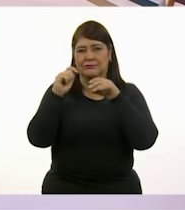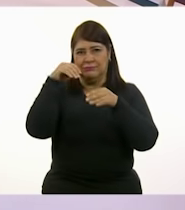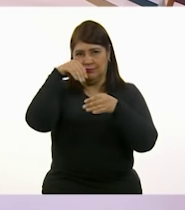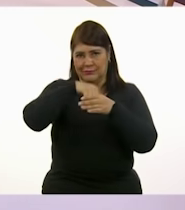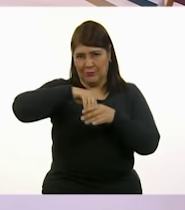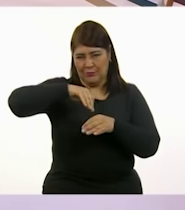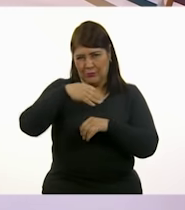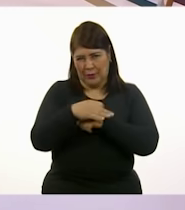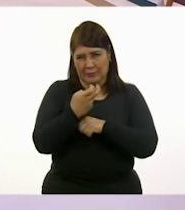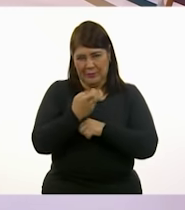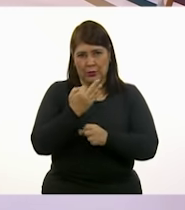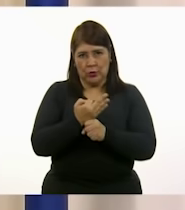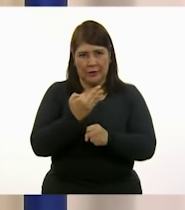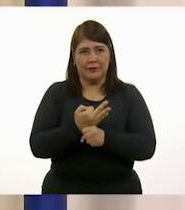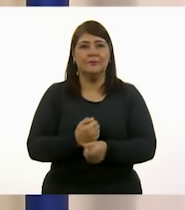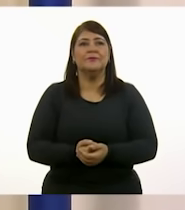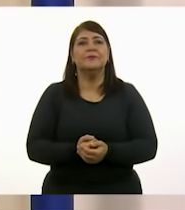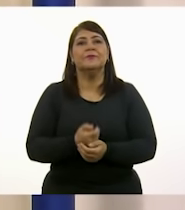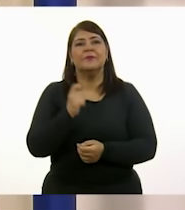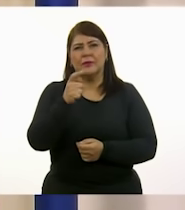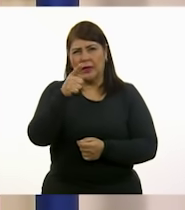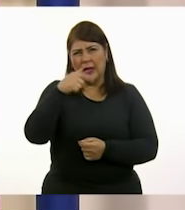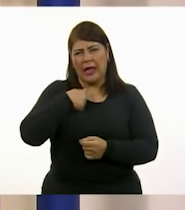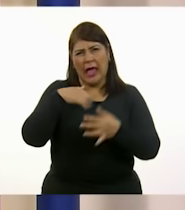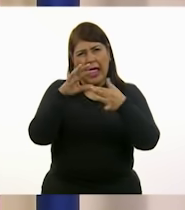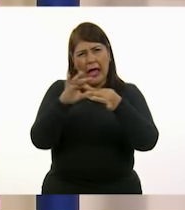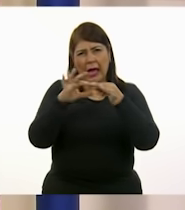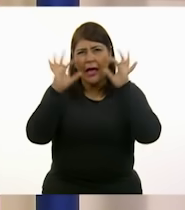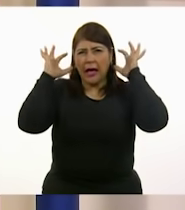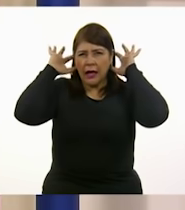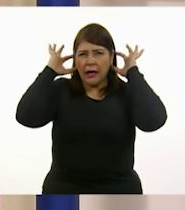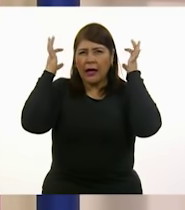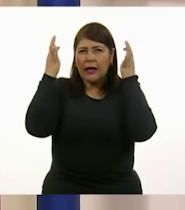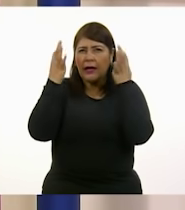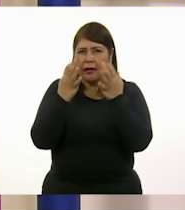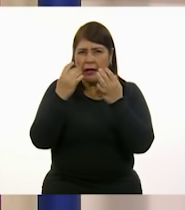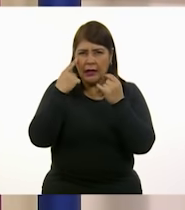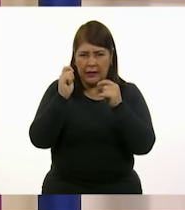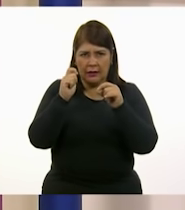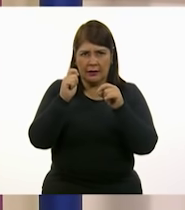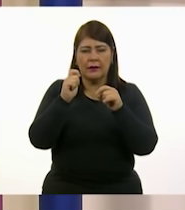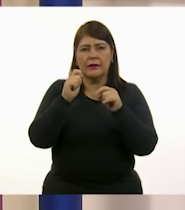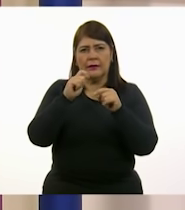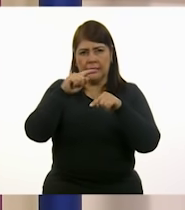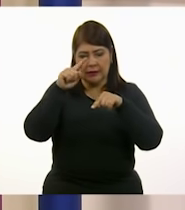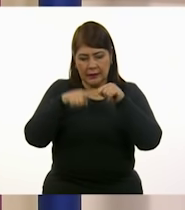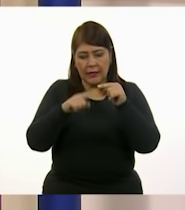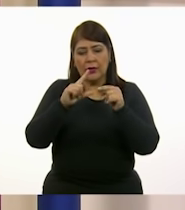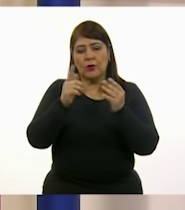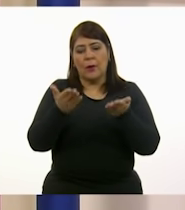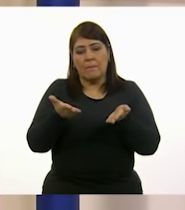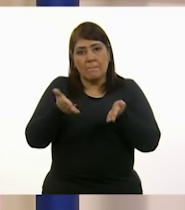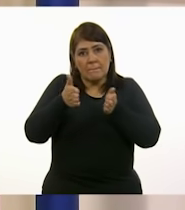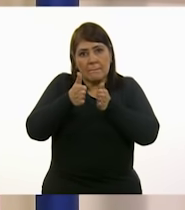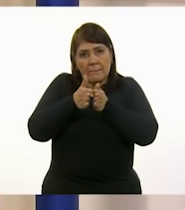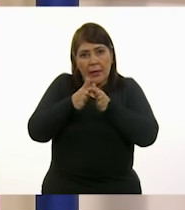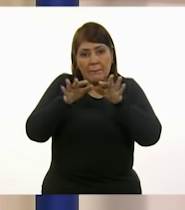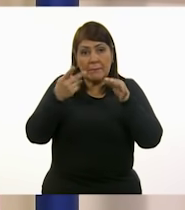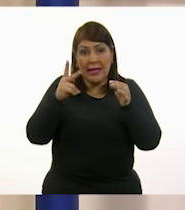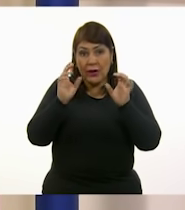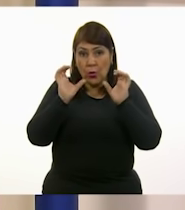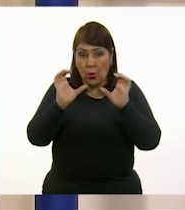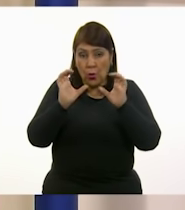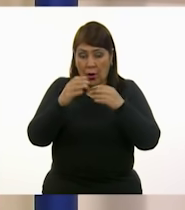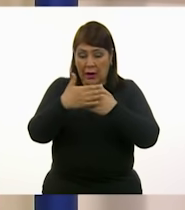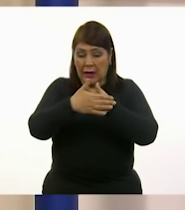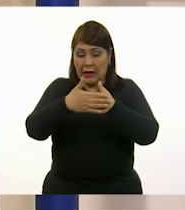Ya les conté cómo se hace, ¿no? Primero te lo quitas por las orillas de las orejas, luego lo doblas por las orillas sin